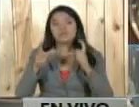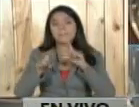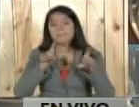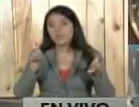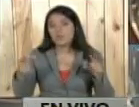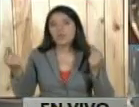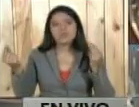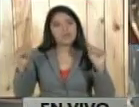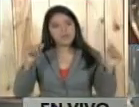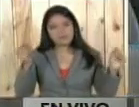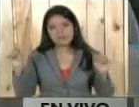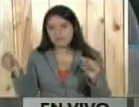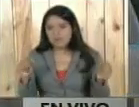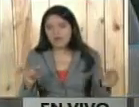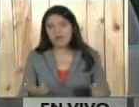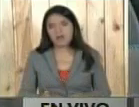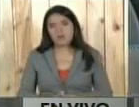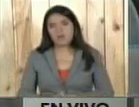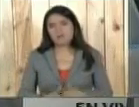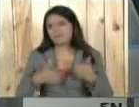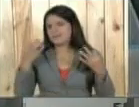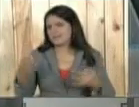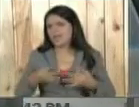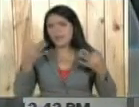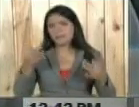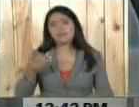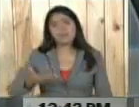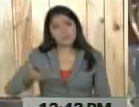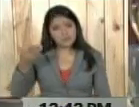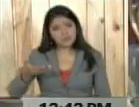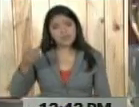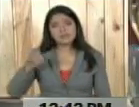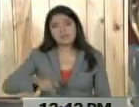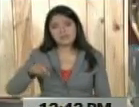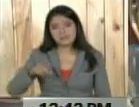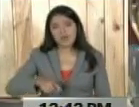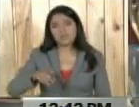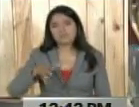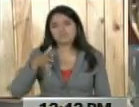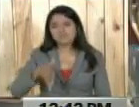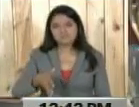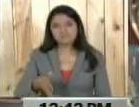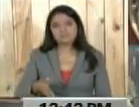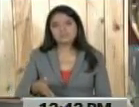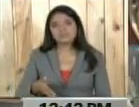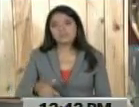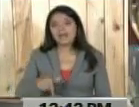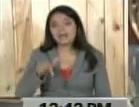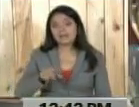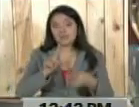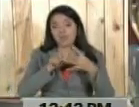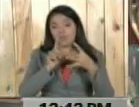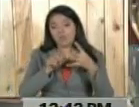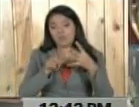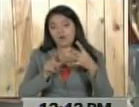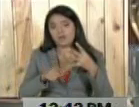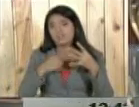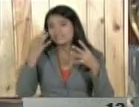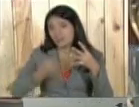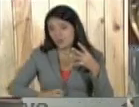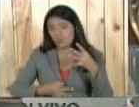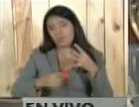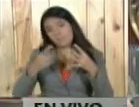diálogo, siempre necesario para, en estos cuatro puntos y seguramente en otros